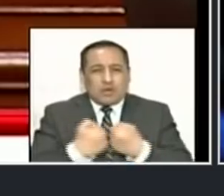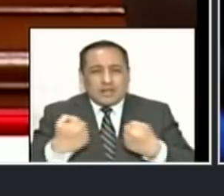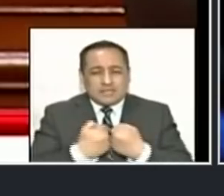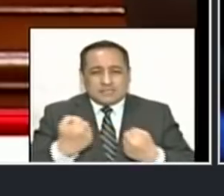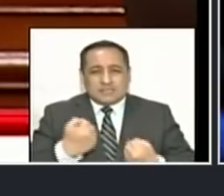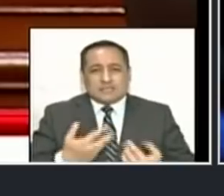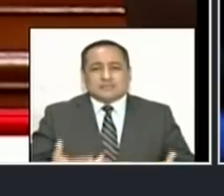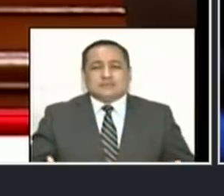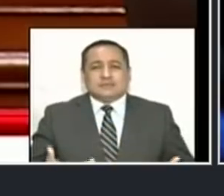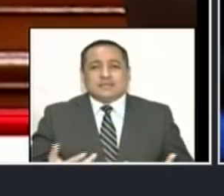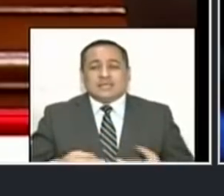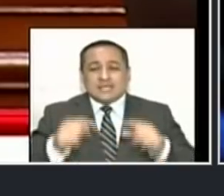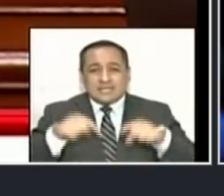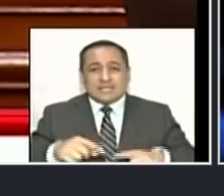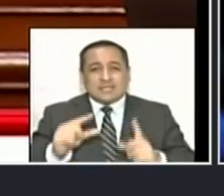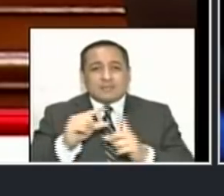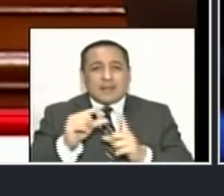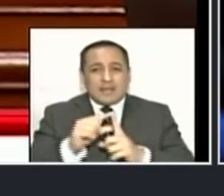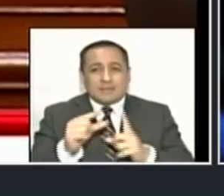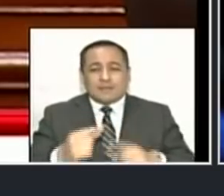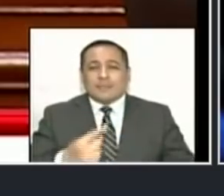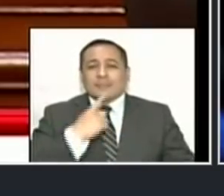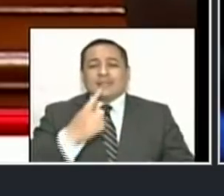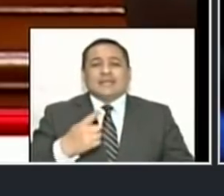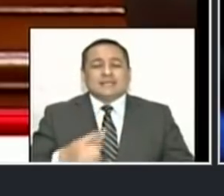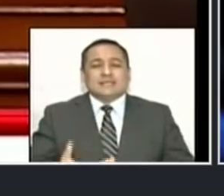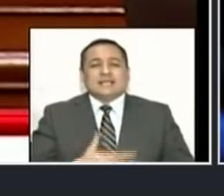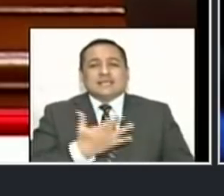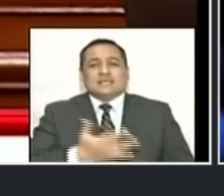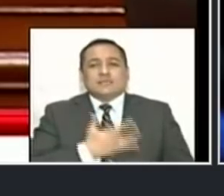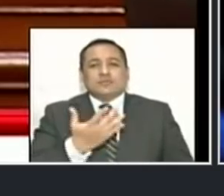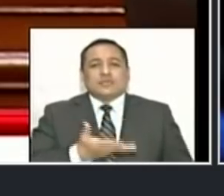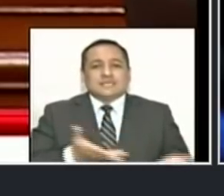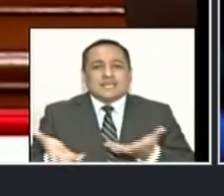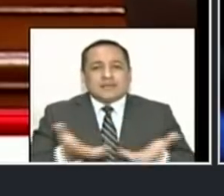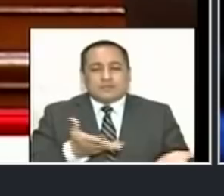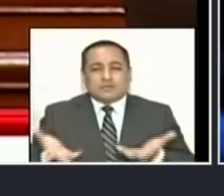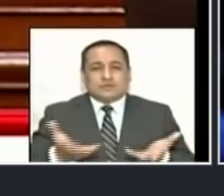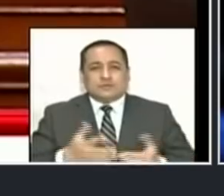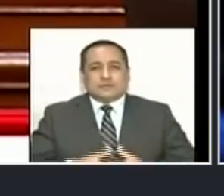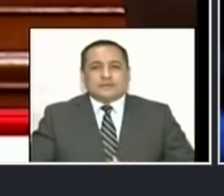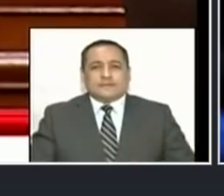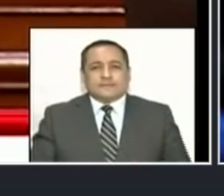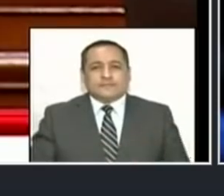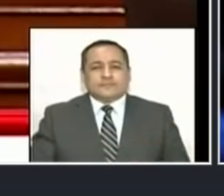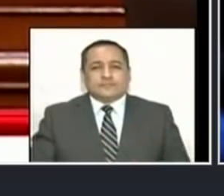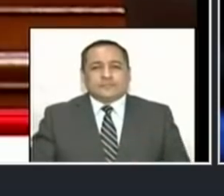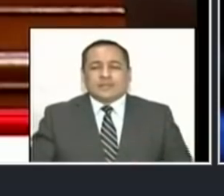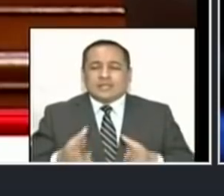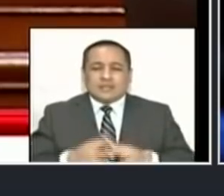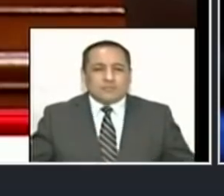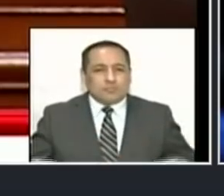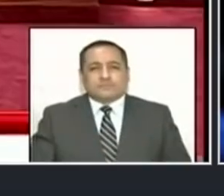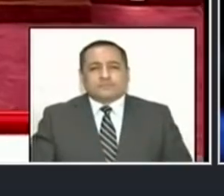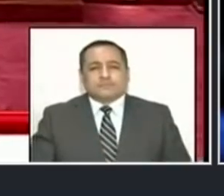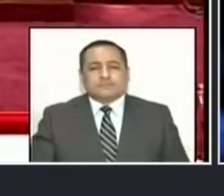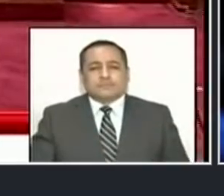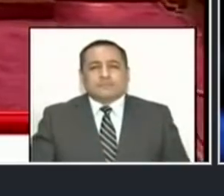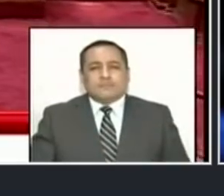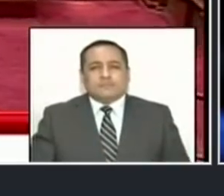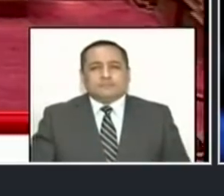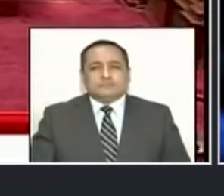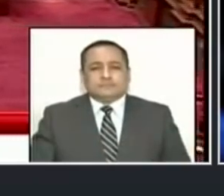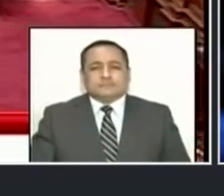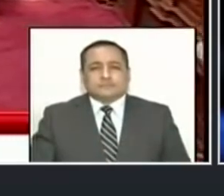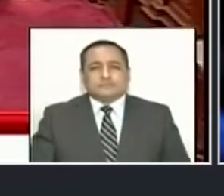cambiando a cada rato. Entonces, mejor tener un poquito más de estabilidad, no tener tantas leyes y tomarnos un poco más de tiempo en adoptar esas leyes.